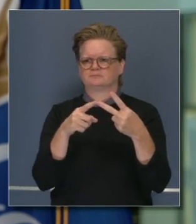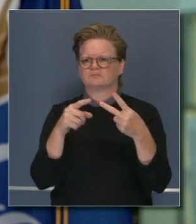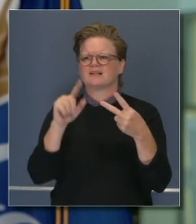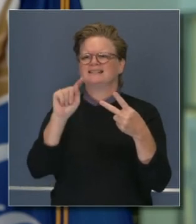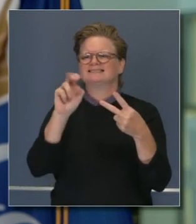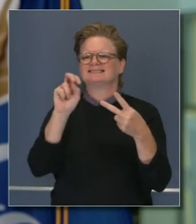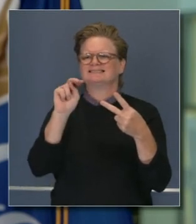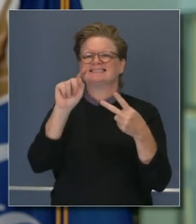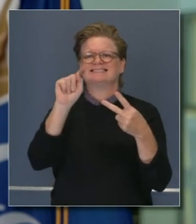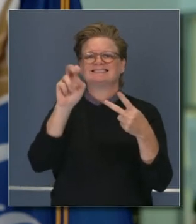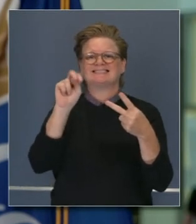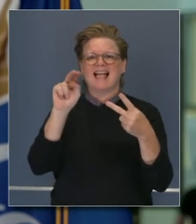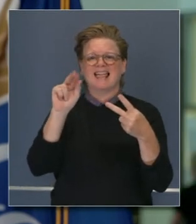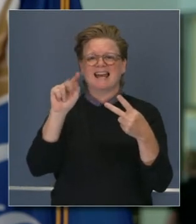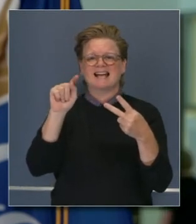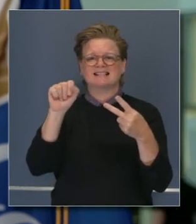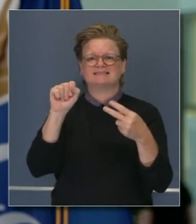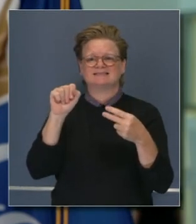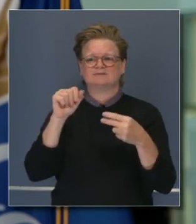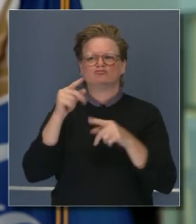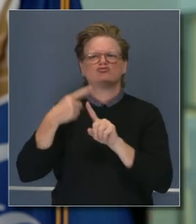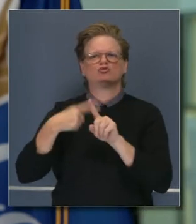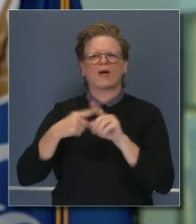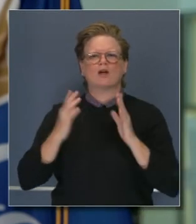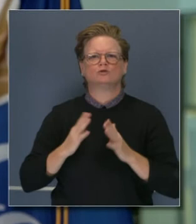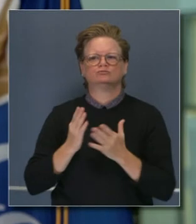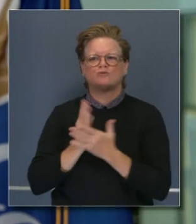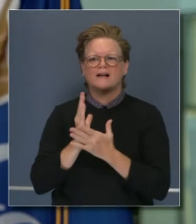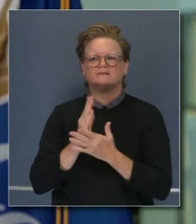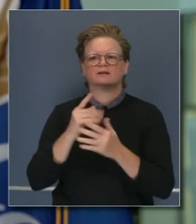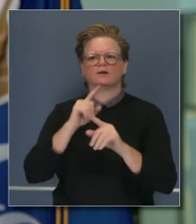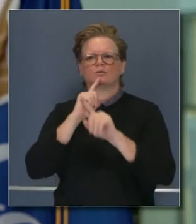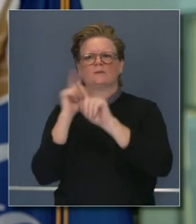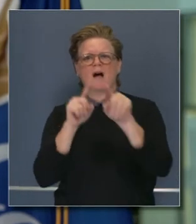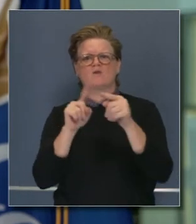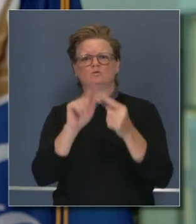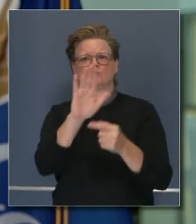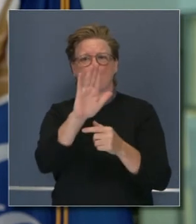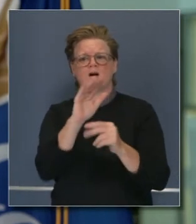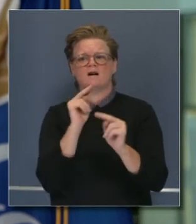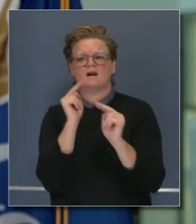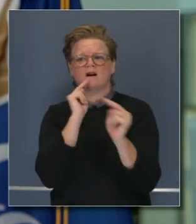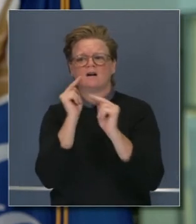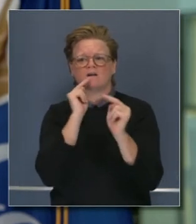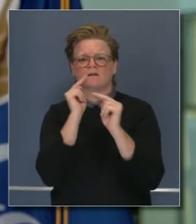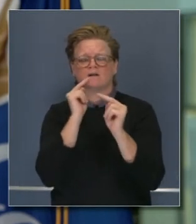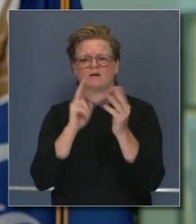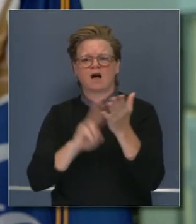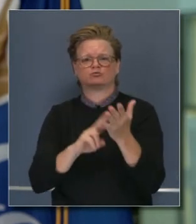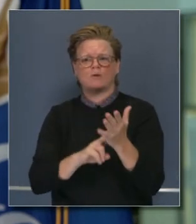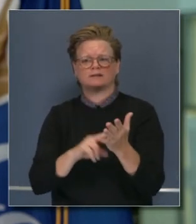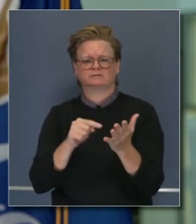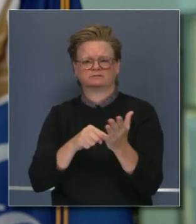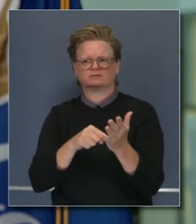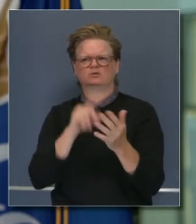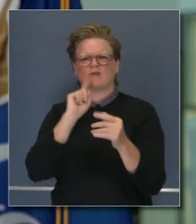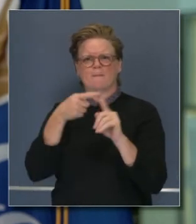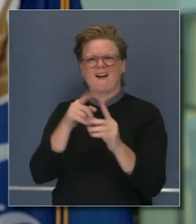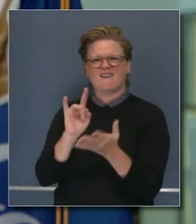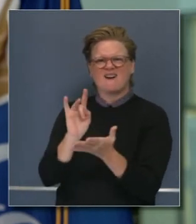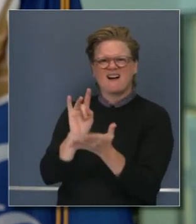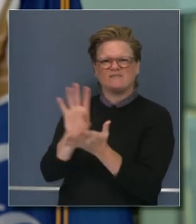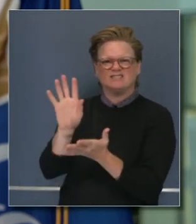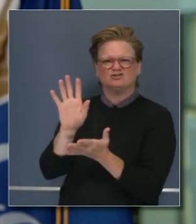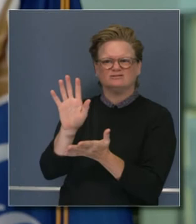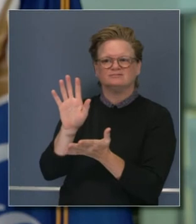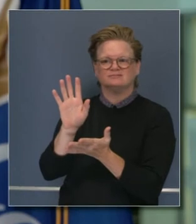los derechos de los inquilinos que han tenido que realizar negociaciones para poder tener,